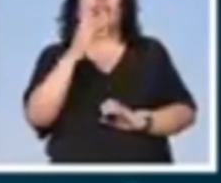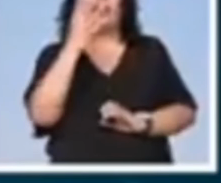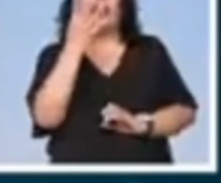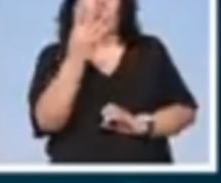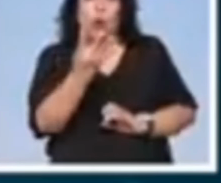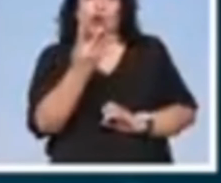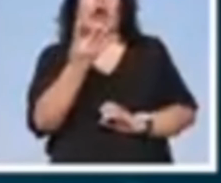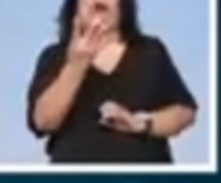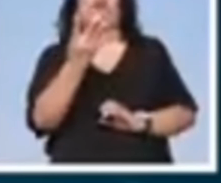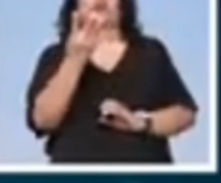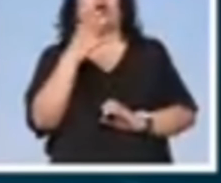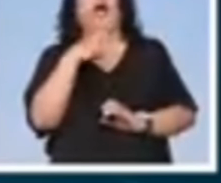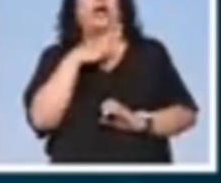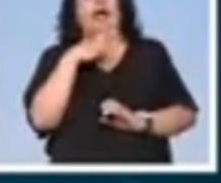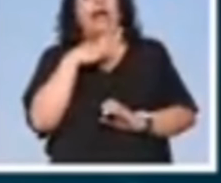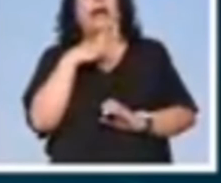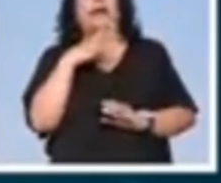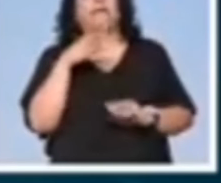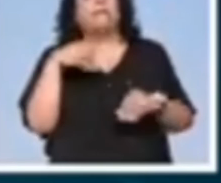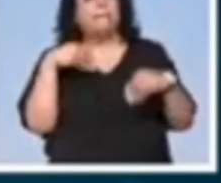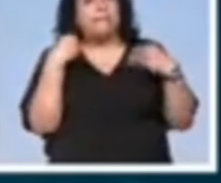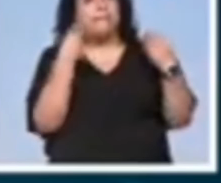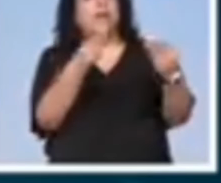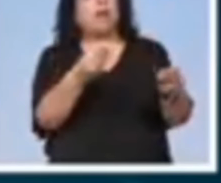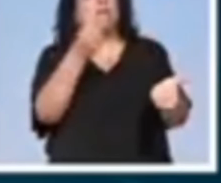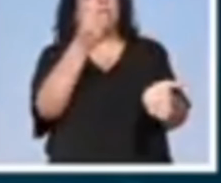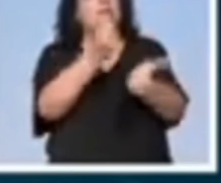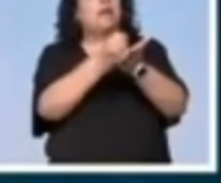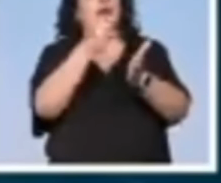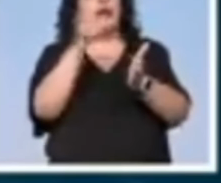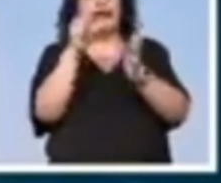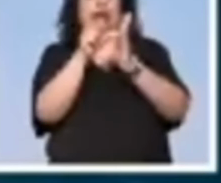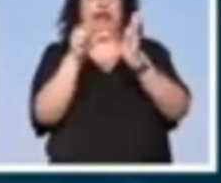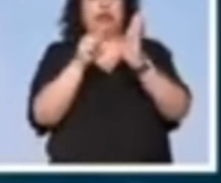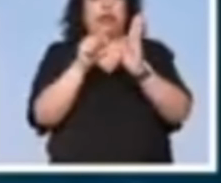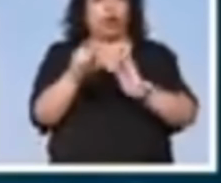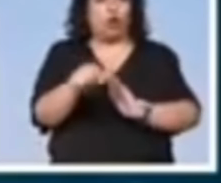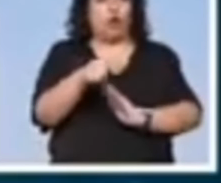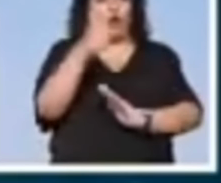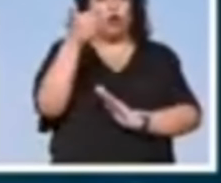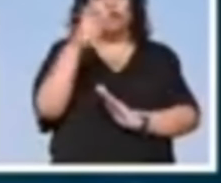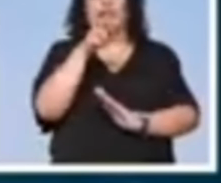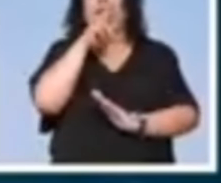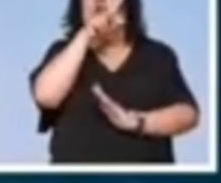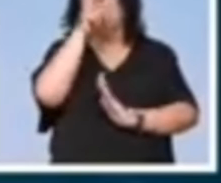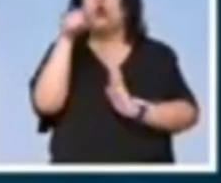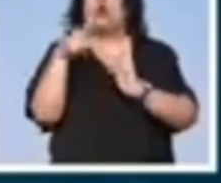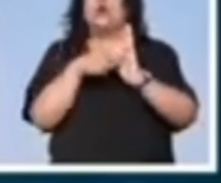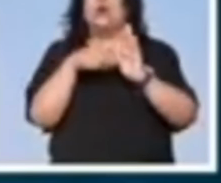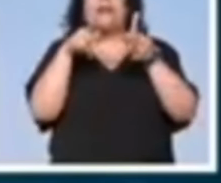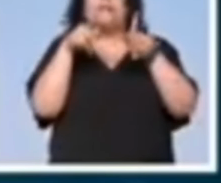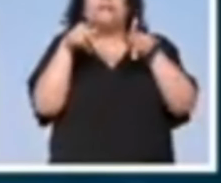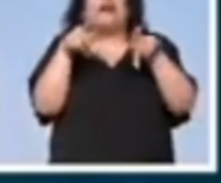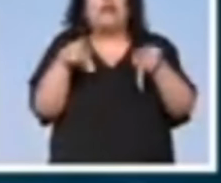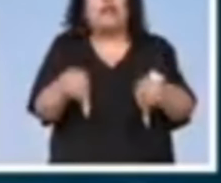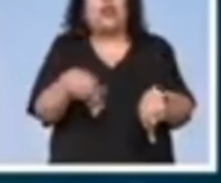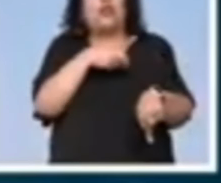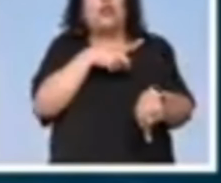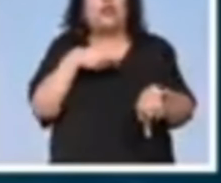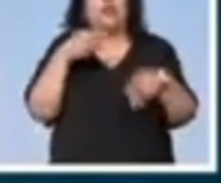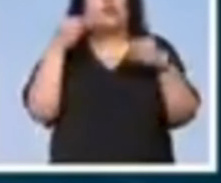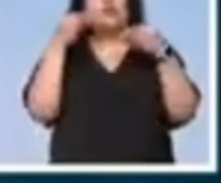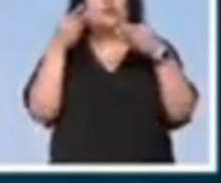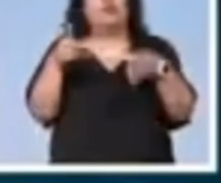1874 fue cuando se hizo la concesión y se estipula en el artículo 12 que el mejor lugar del panteón se deberá